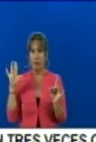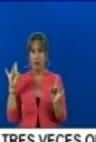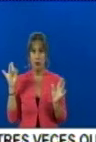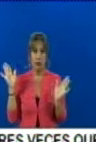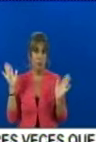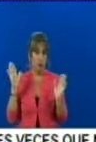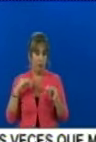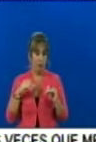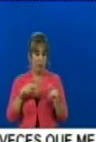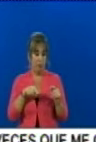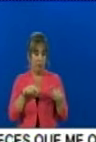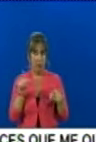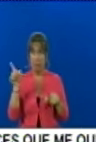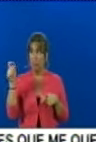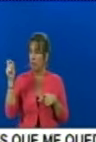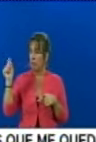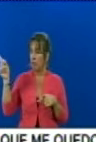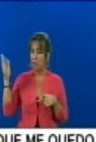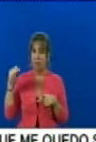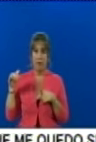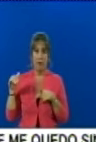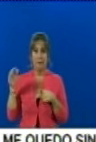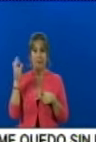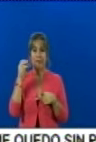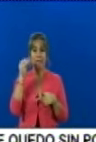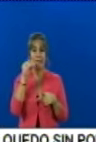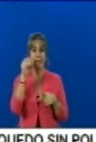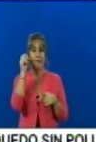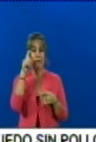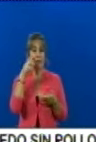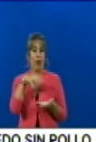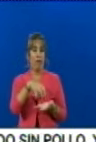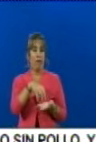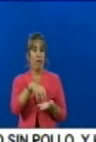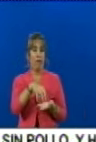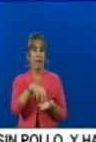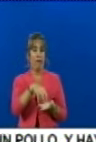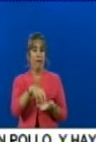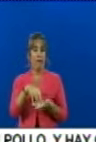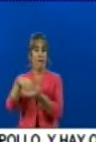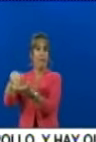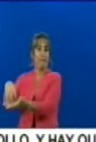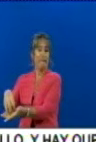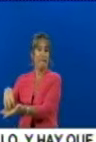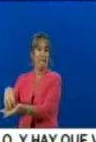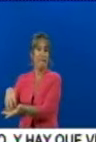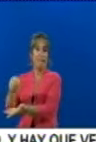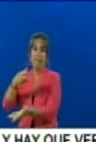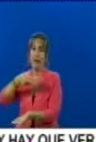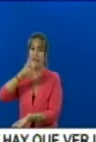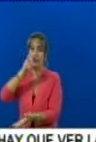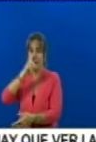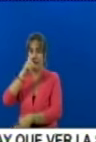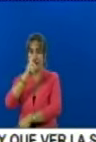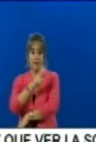la importación de soya, se tuvo que apelar a esta opción. Y en otra